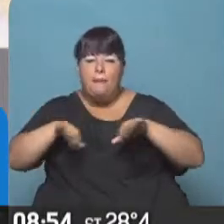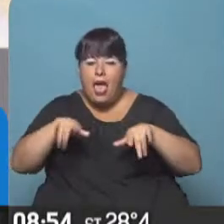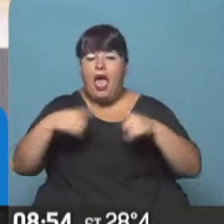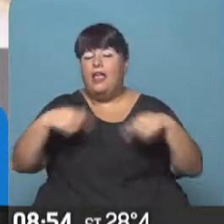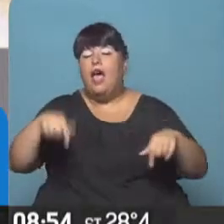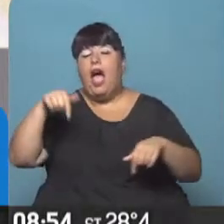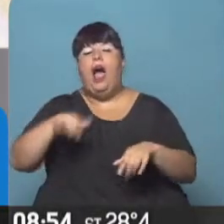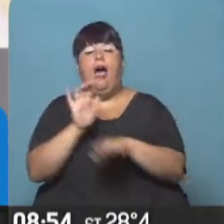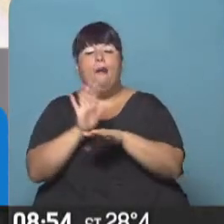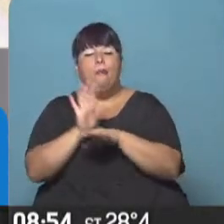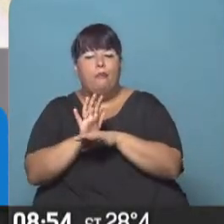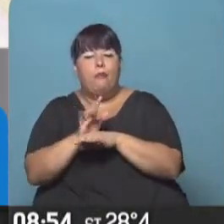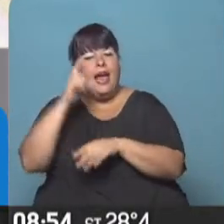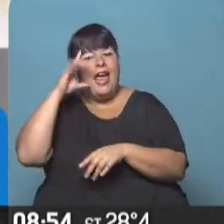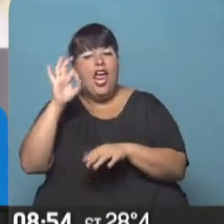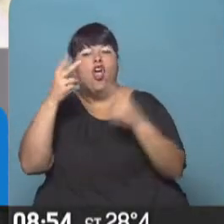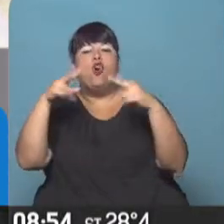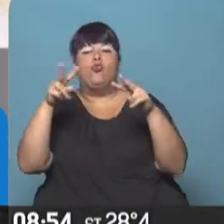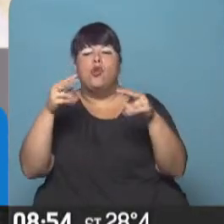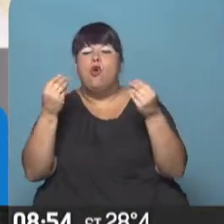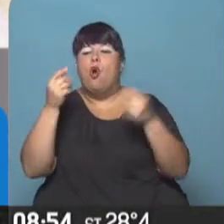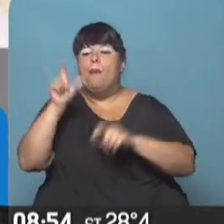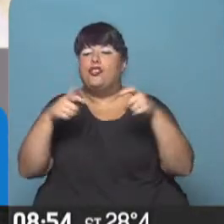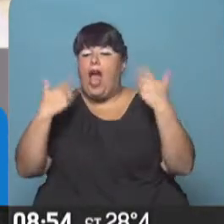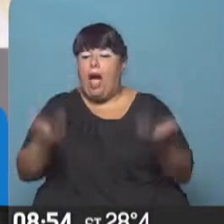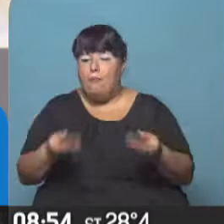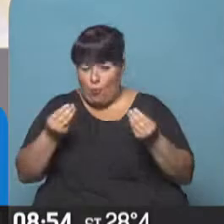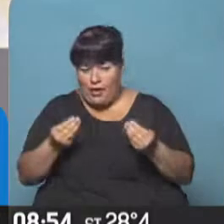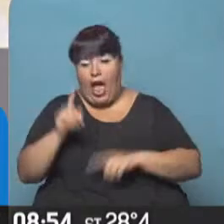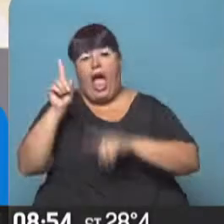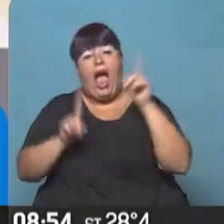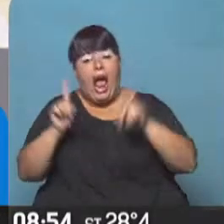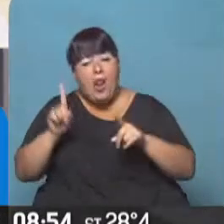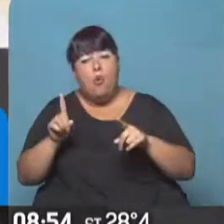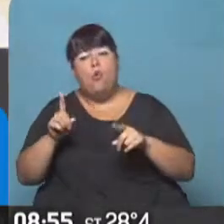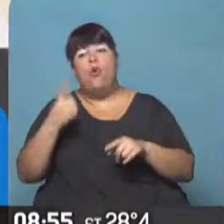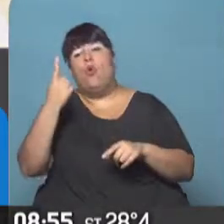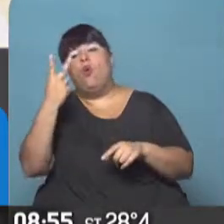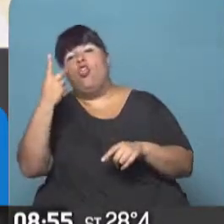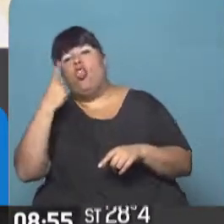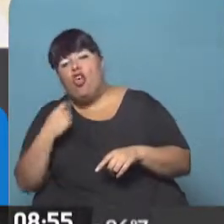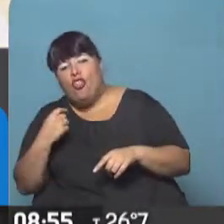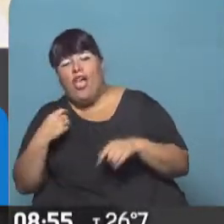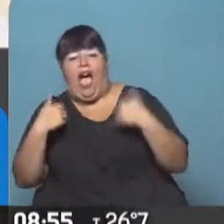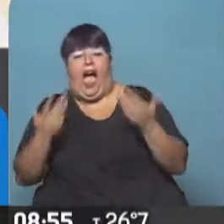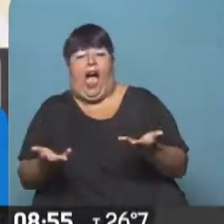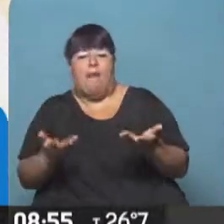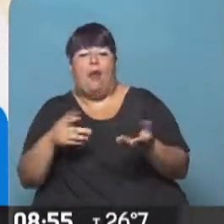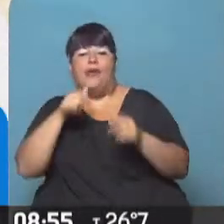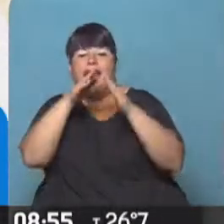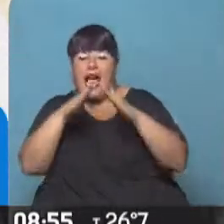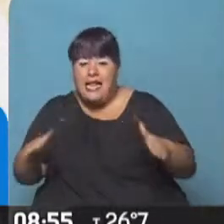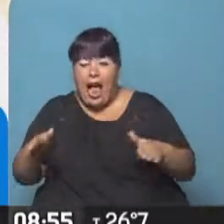ahora se denomina el ecoturismo como aprovecha la gente todo esto bueno hay gente que pasa unos días y aprovecha estos camping